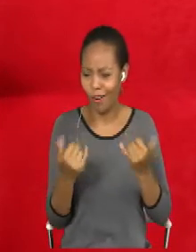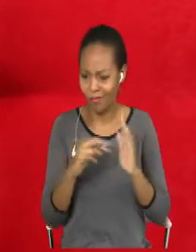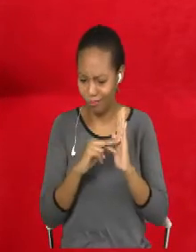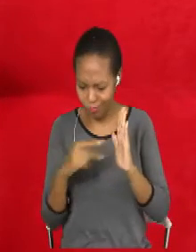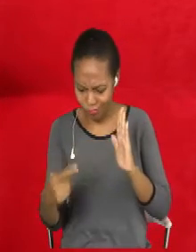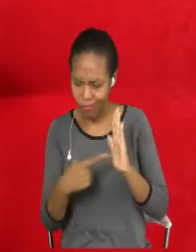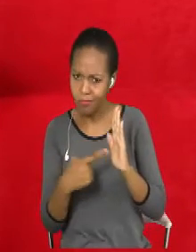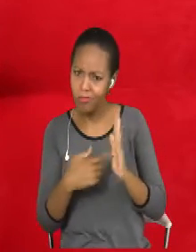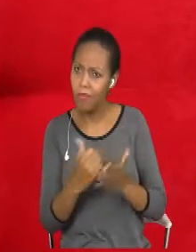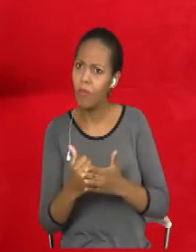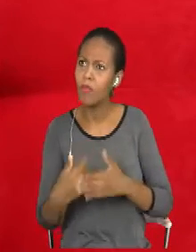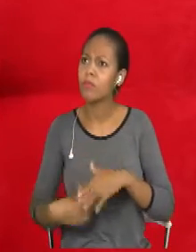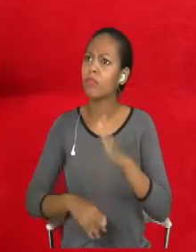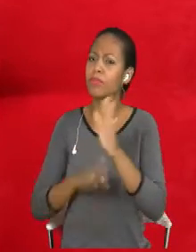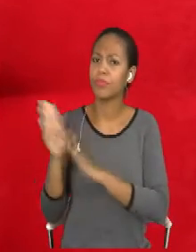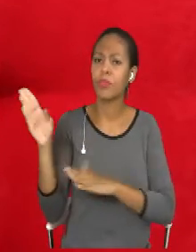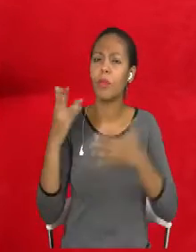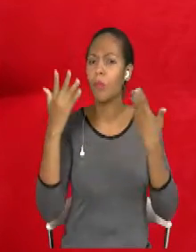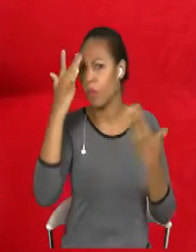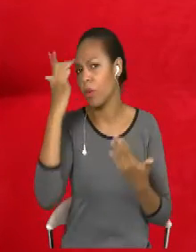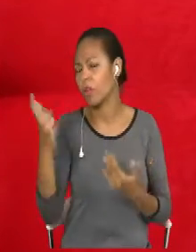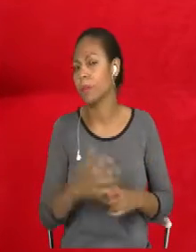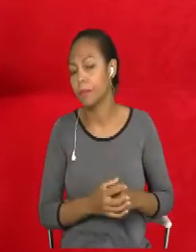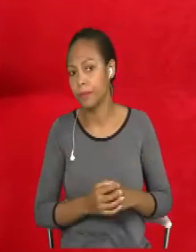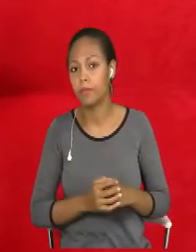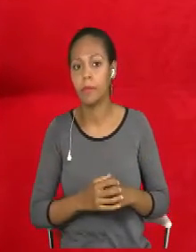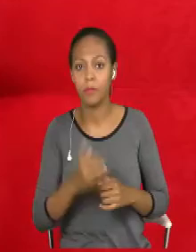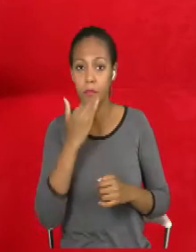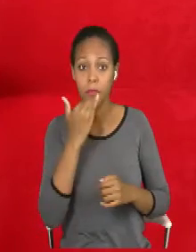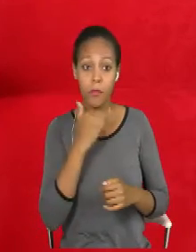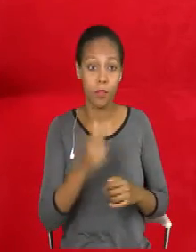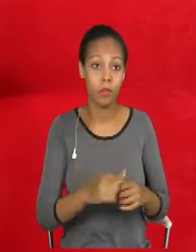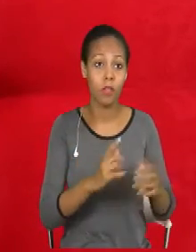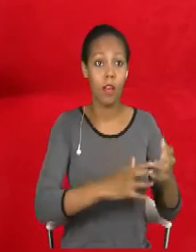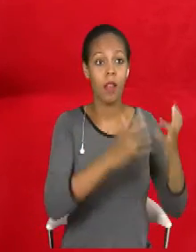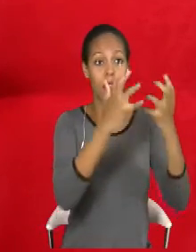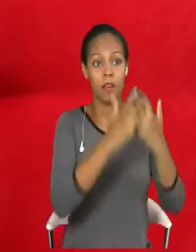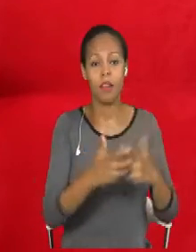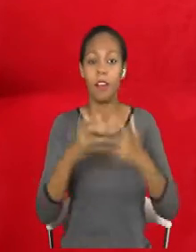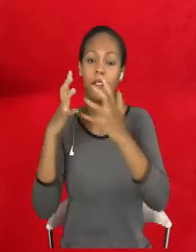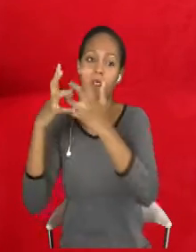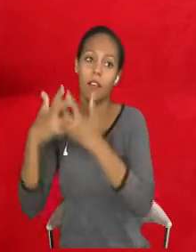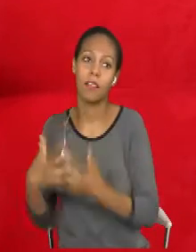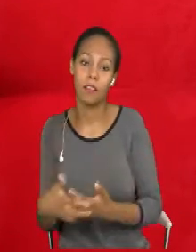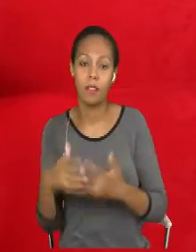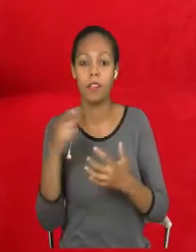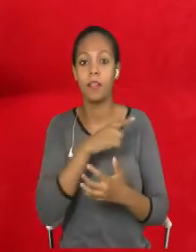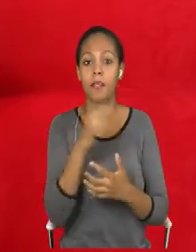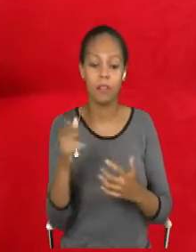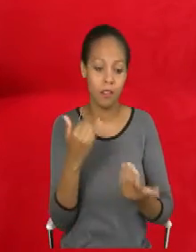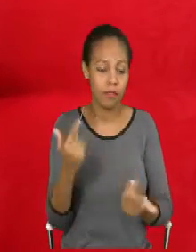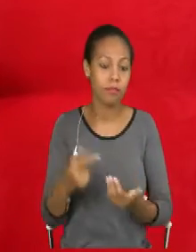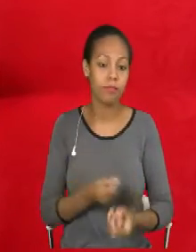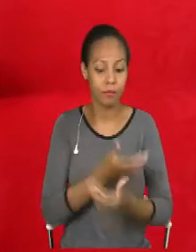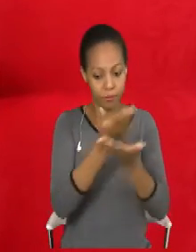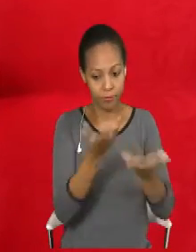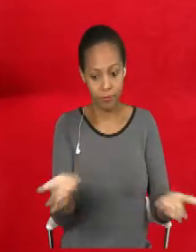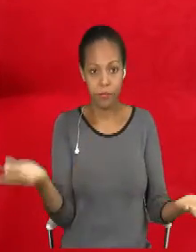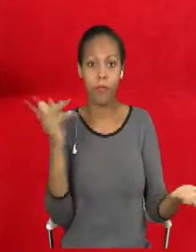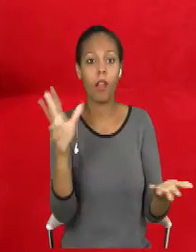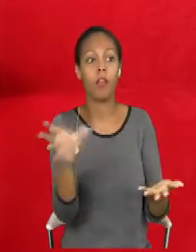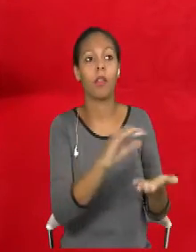sido tan exitoso? Porque ¿qué están haciendo estas grandes empresas? Hoy en día colocan a disposición de una